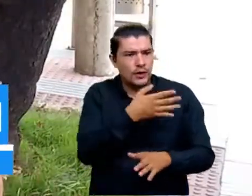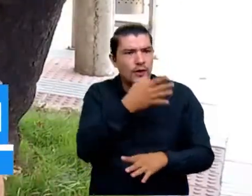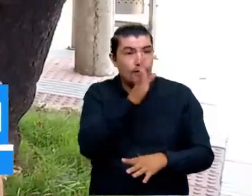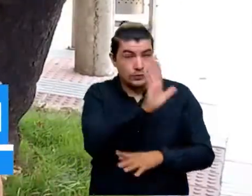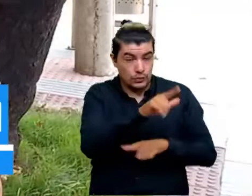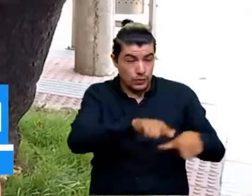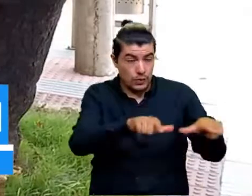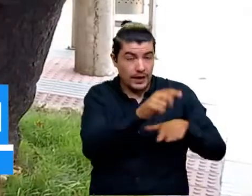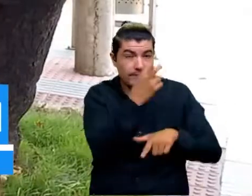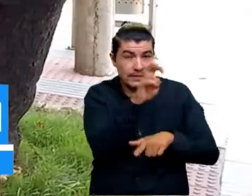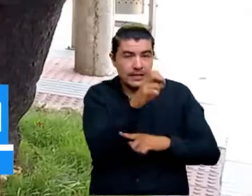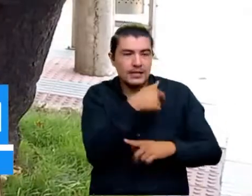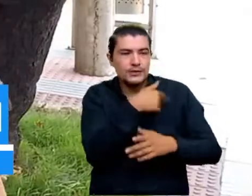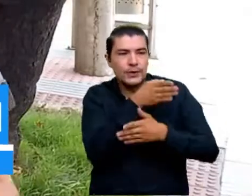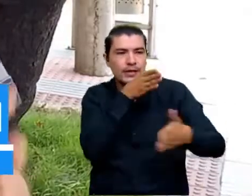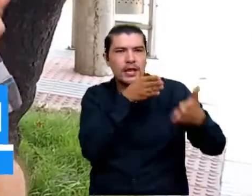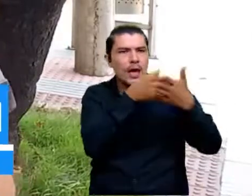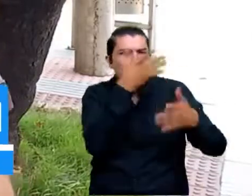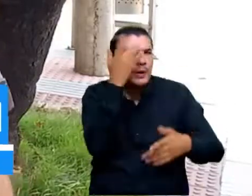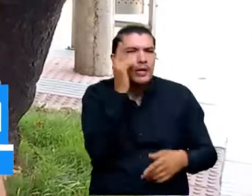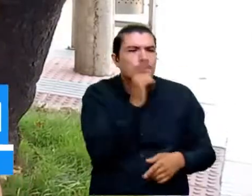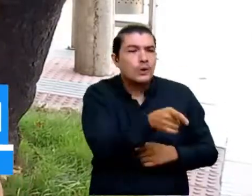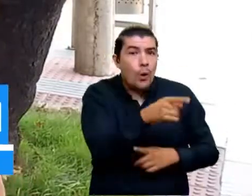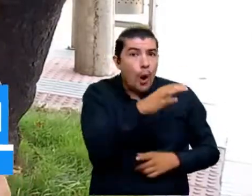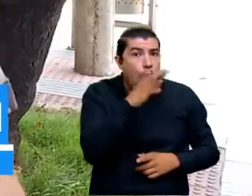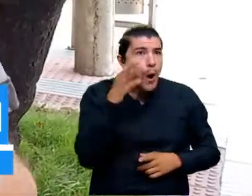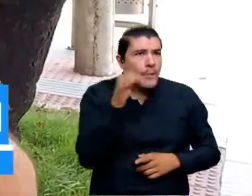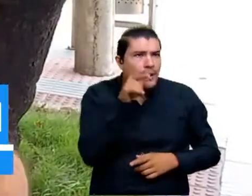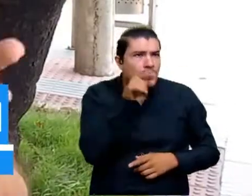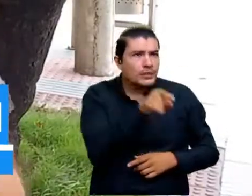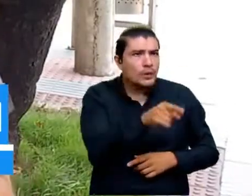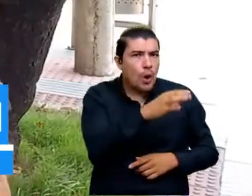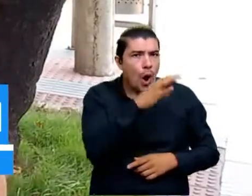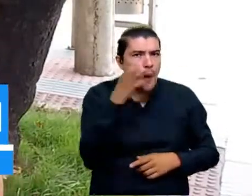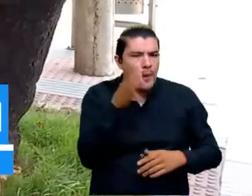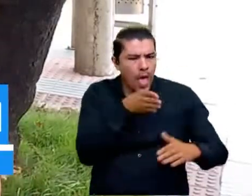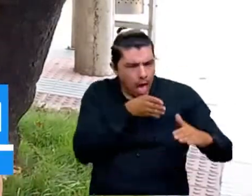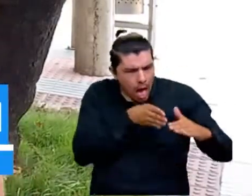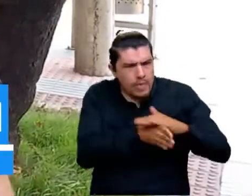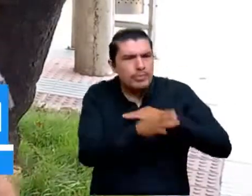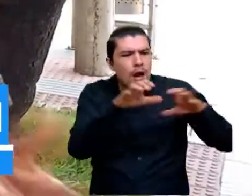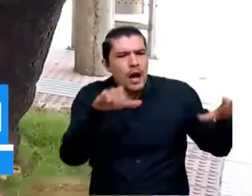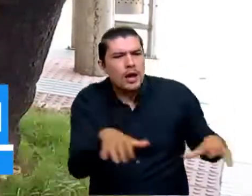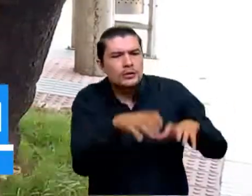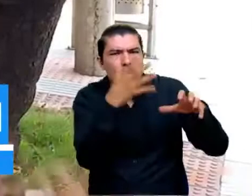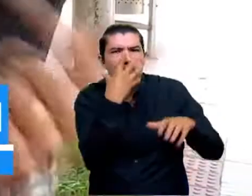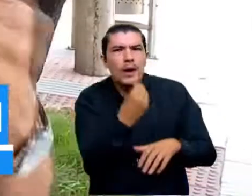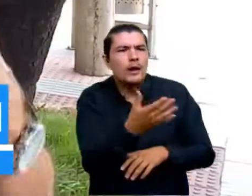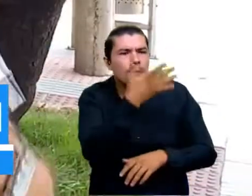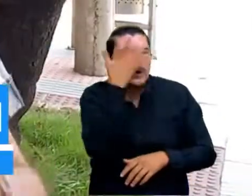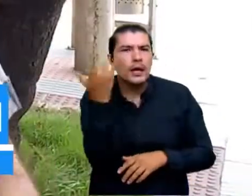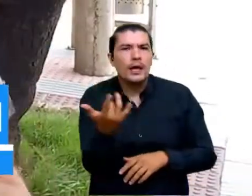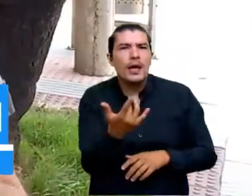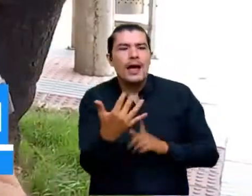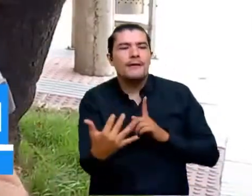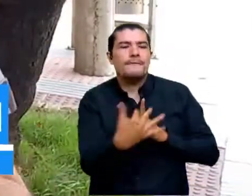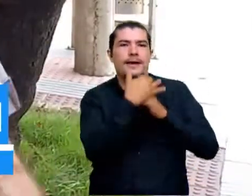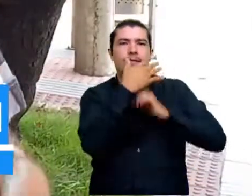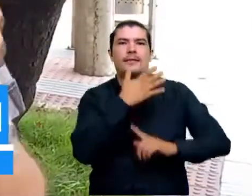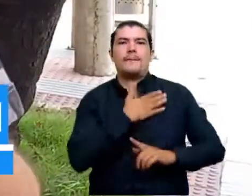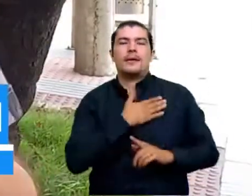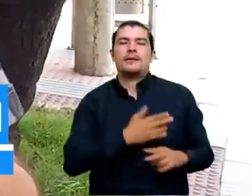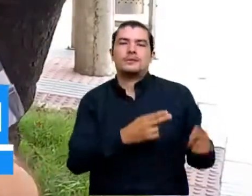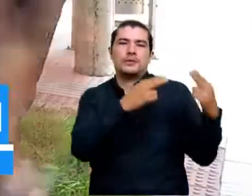fiscalía porque el tipo el tipo dentro fue delinquir porque estaba usurpando las funciones mías